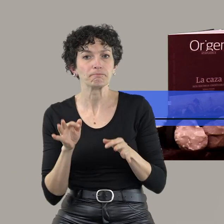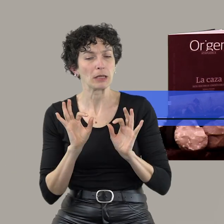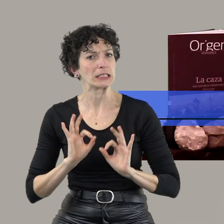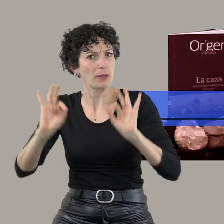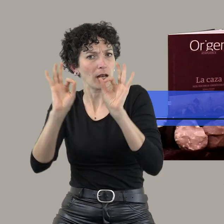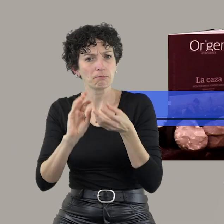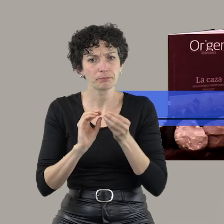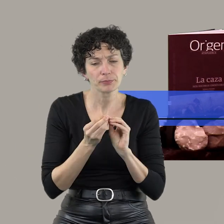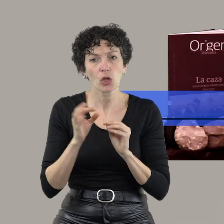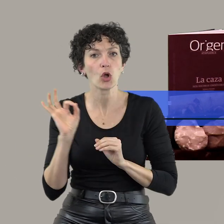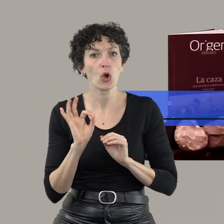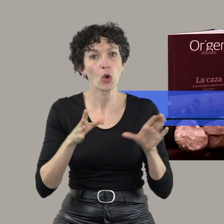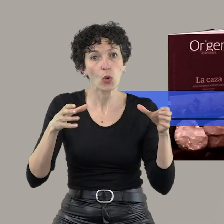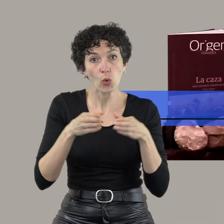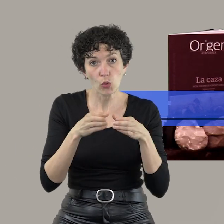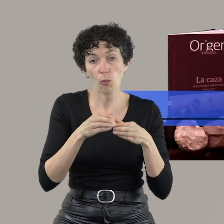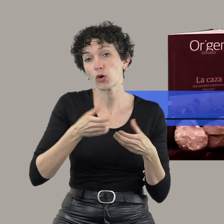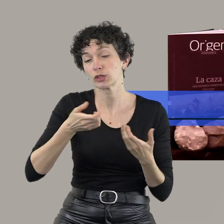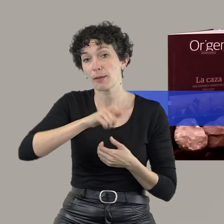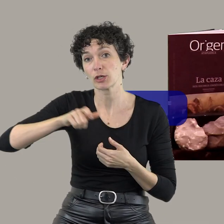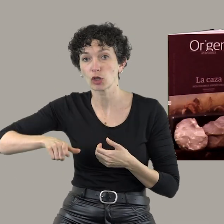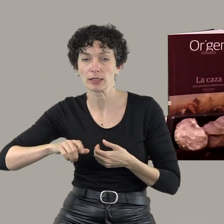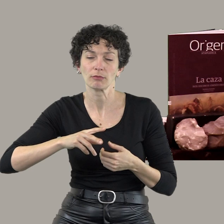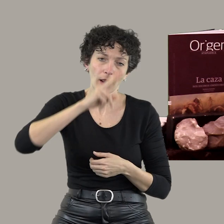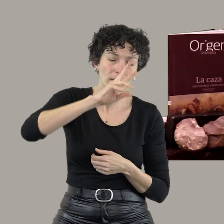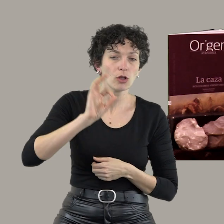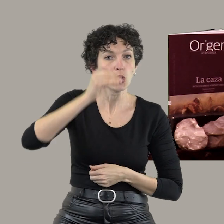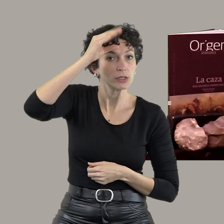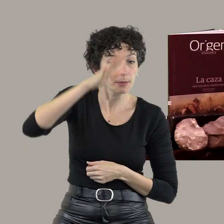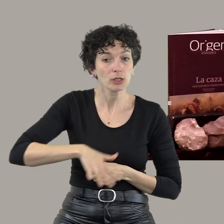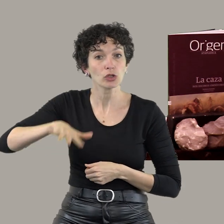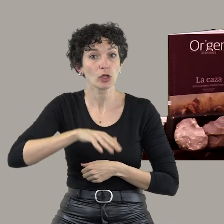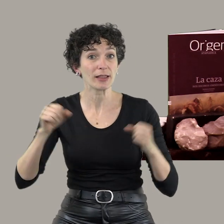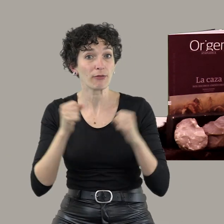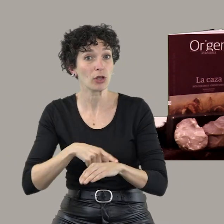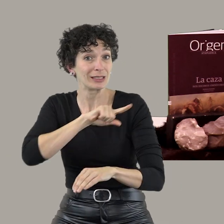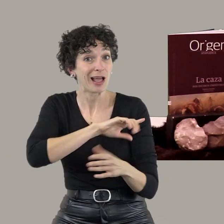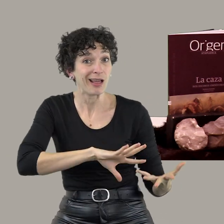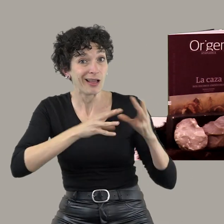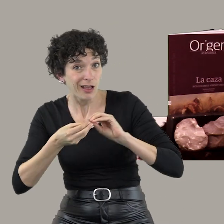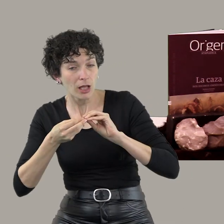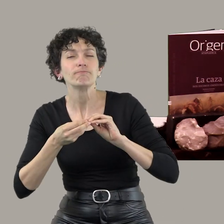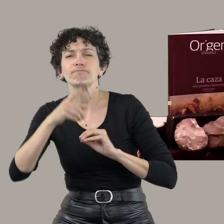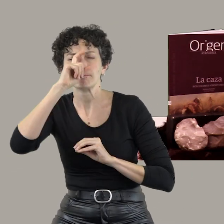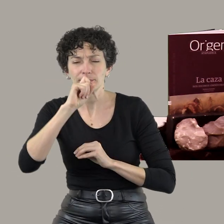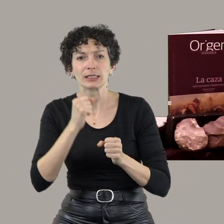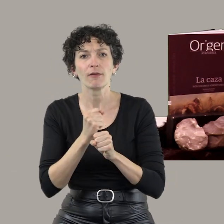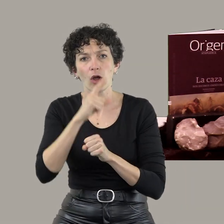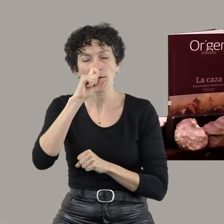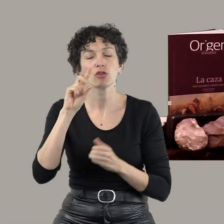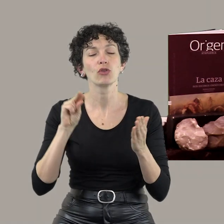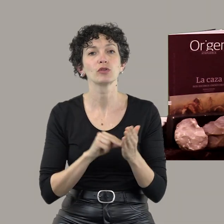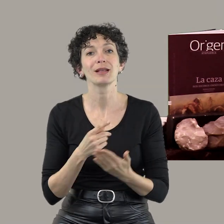especializada, o la adaptación de los grupos humanos, neandertales o Homo sapiens a las zonas de frío extremo, me ha hecho acordarme de un trabajo publicado en